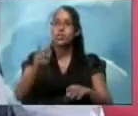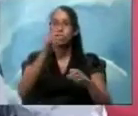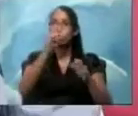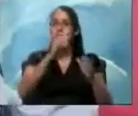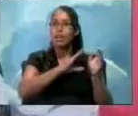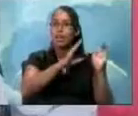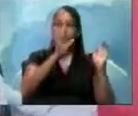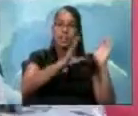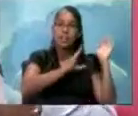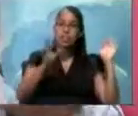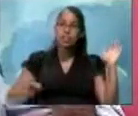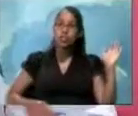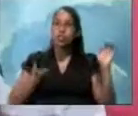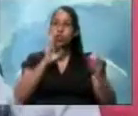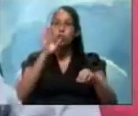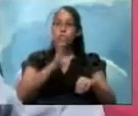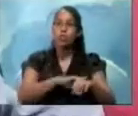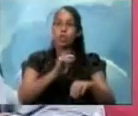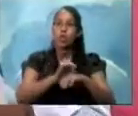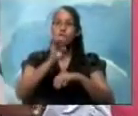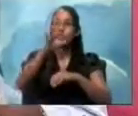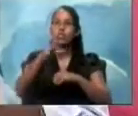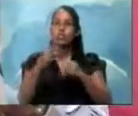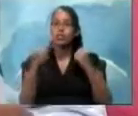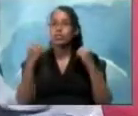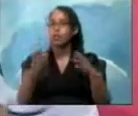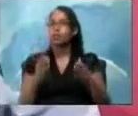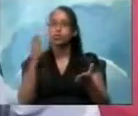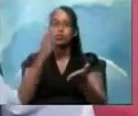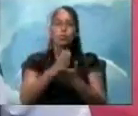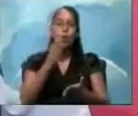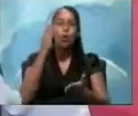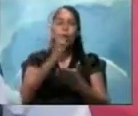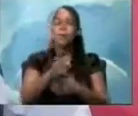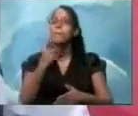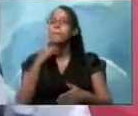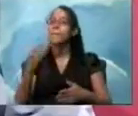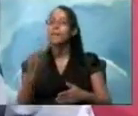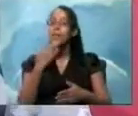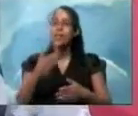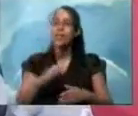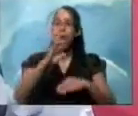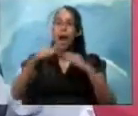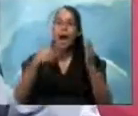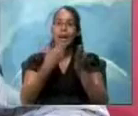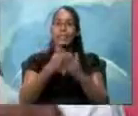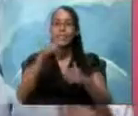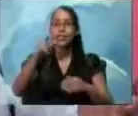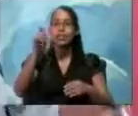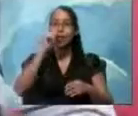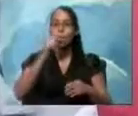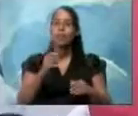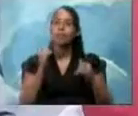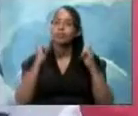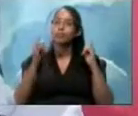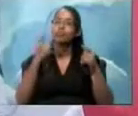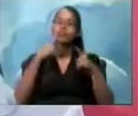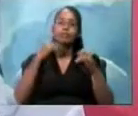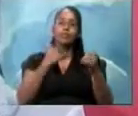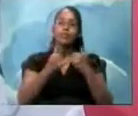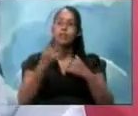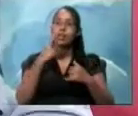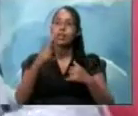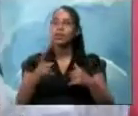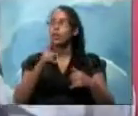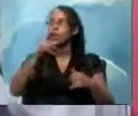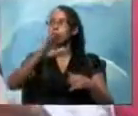se cumplió. Él lo soltó tanto, dale y dale y dale, mi hermano, hasta que Pilato por fin le dio que ellos